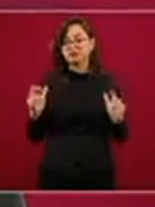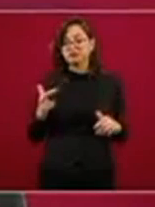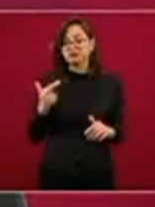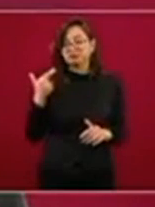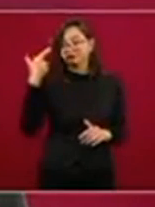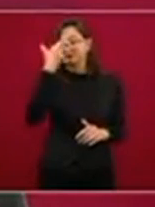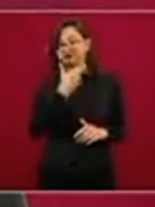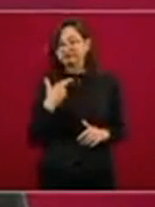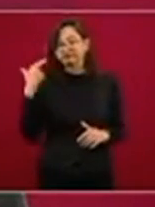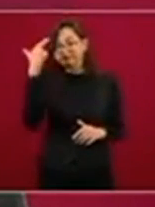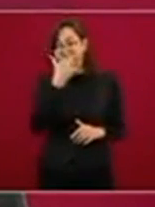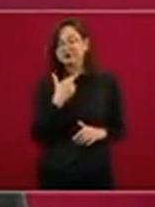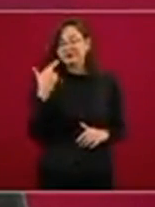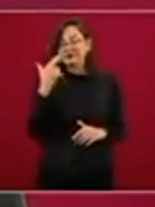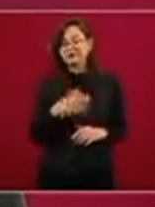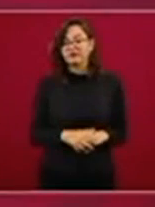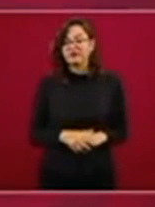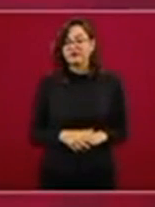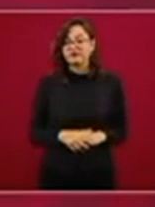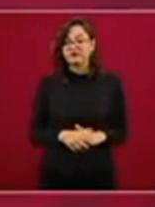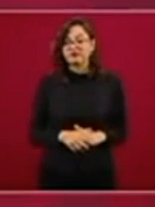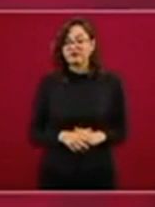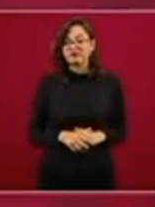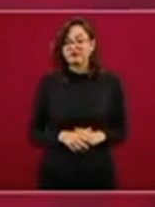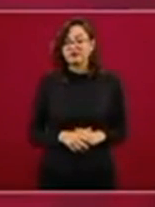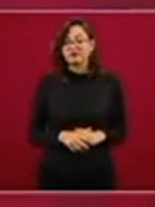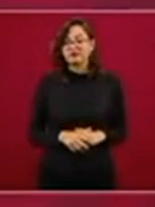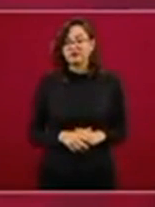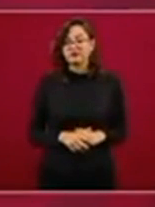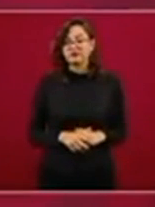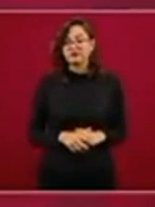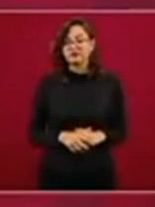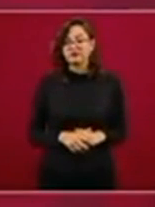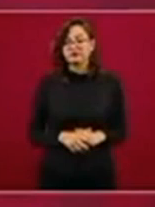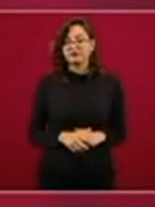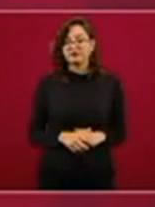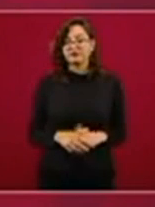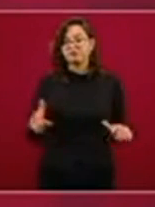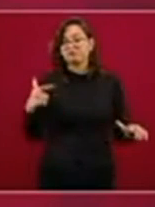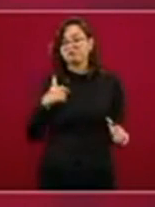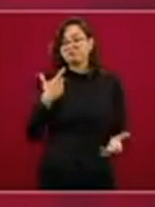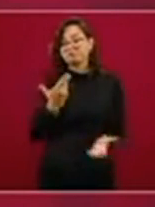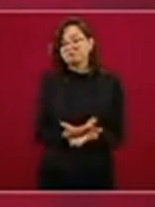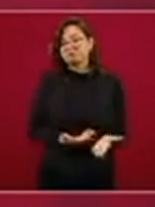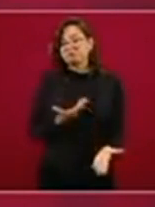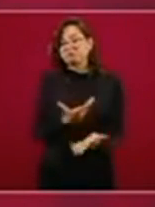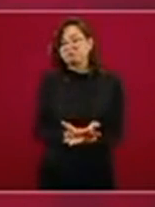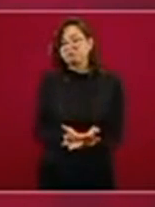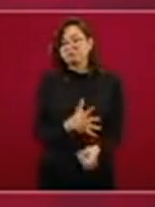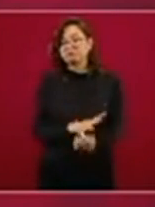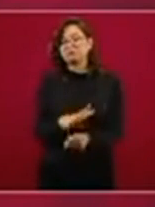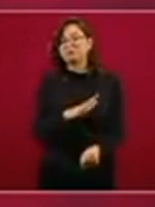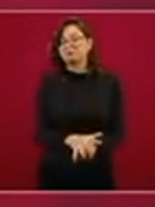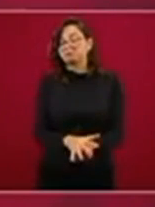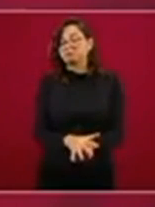revisar este asunto. Y lo que propongo es de que al mismo tiempo que la